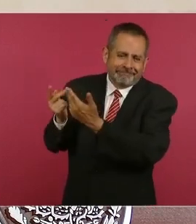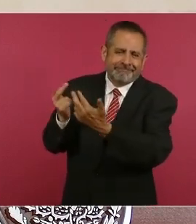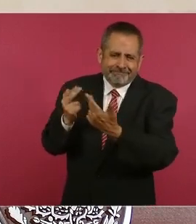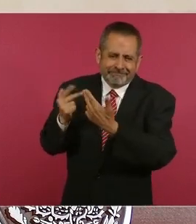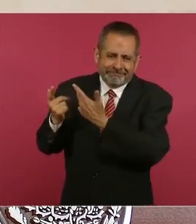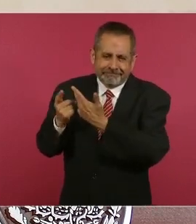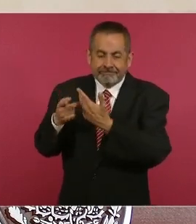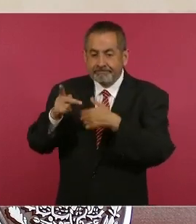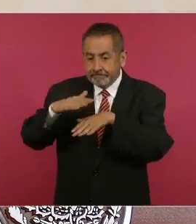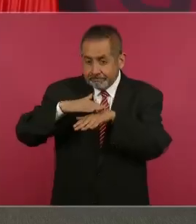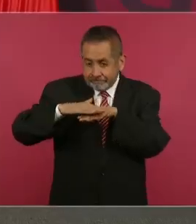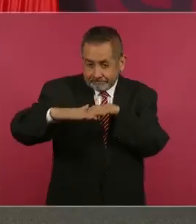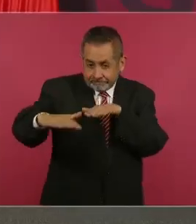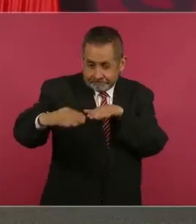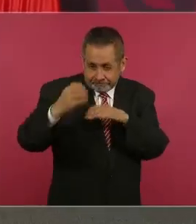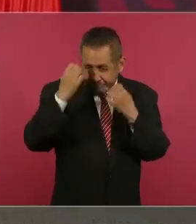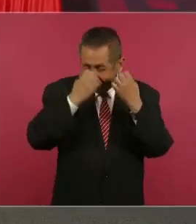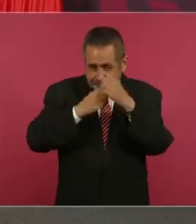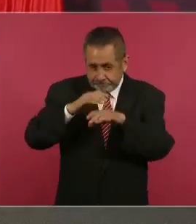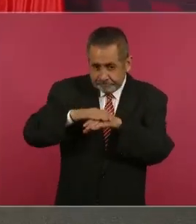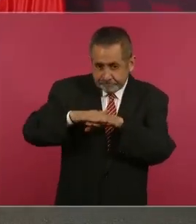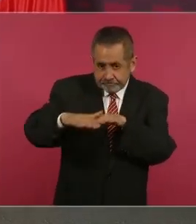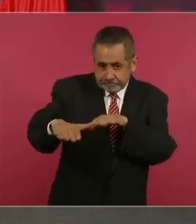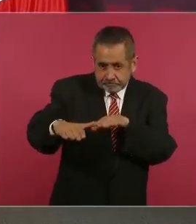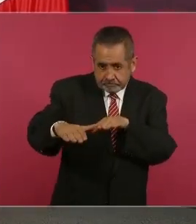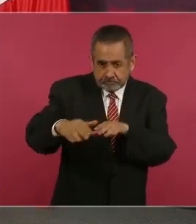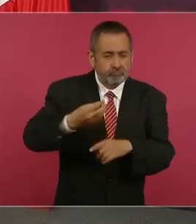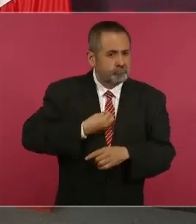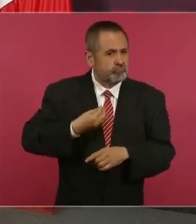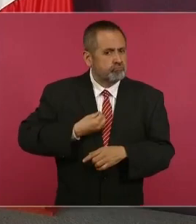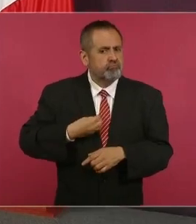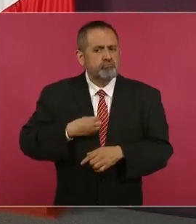y en una primera evaluación la pista resistió.